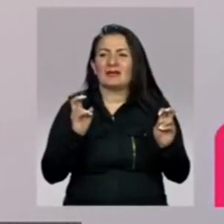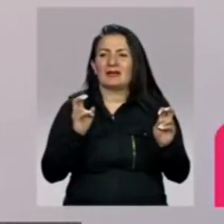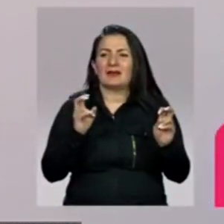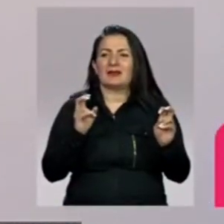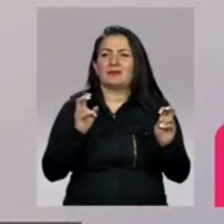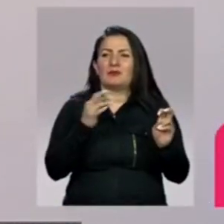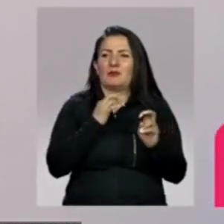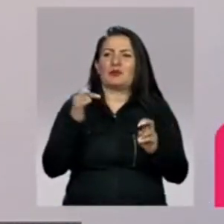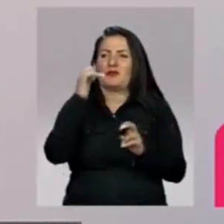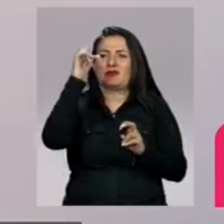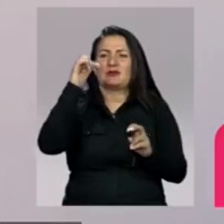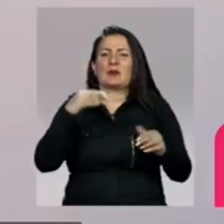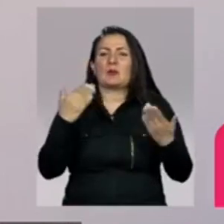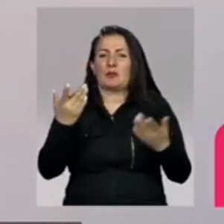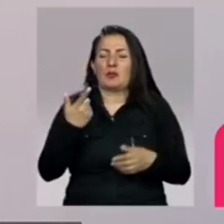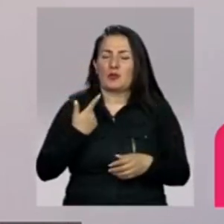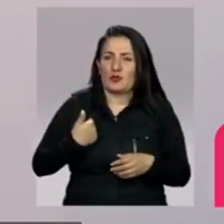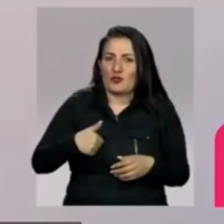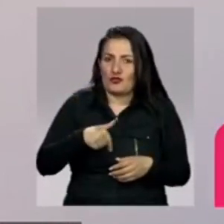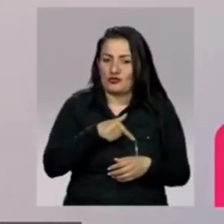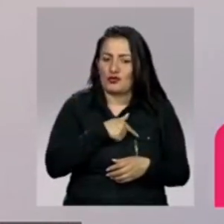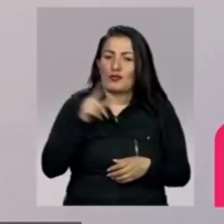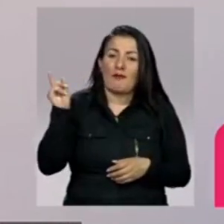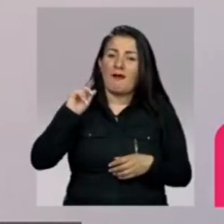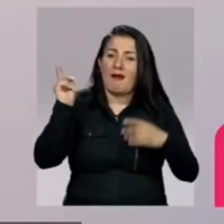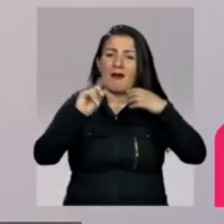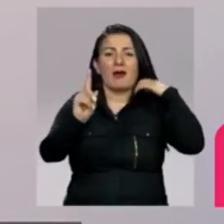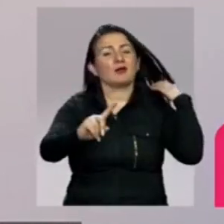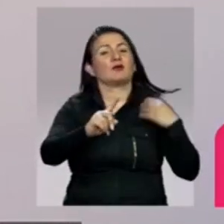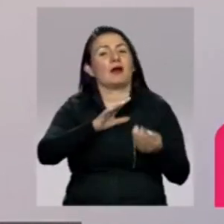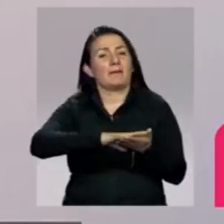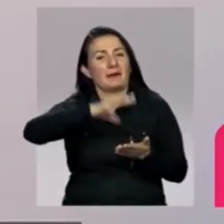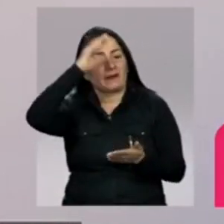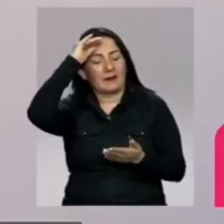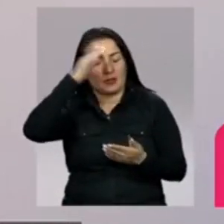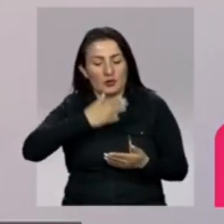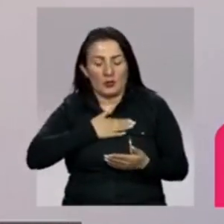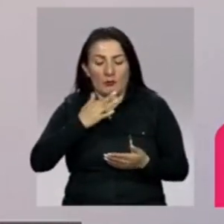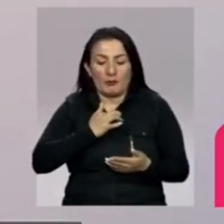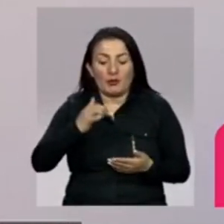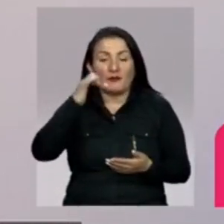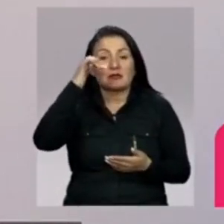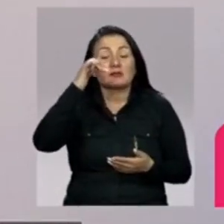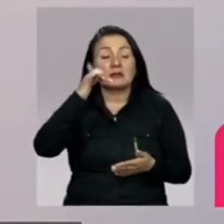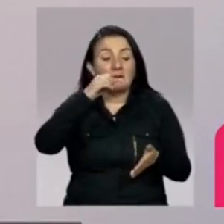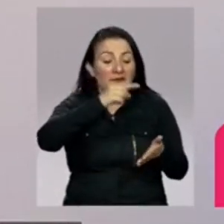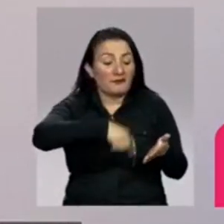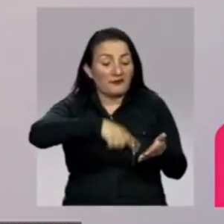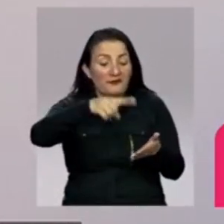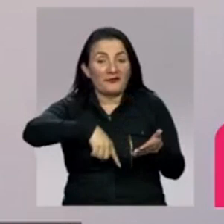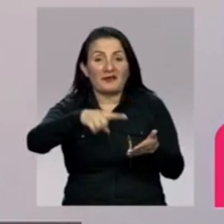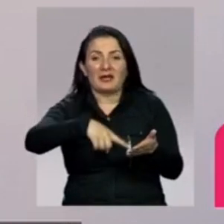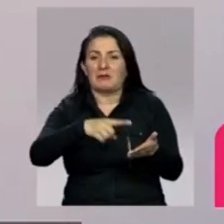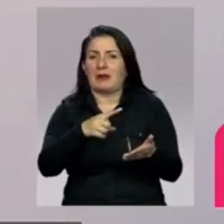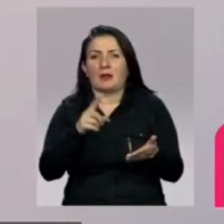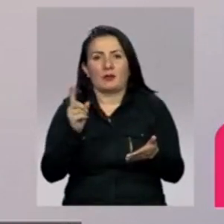profesional, ¿no? Nosotros con los años aprendimos que ser profesional para nosotros es más que firmar un papel. Ser profesional